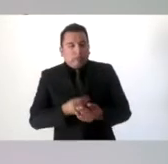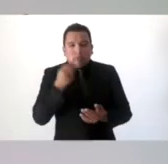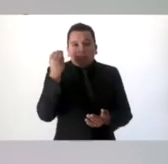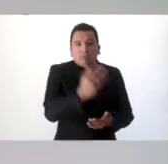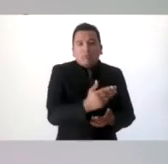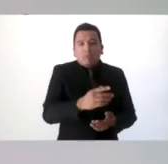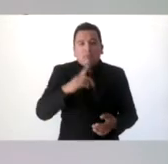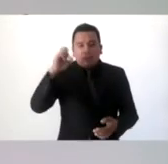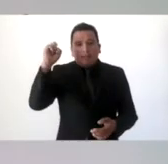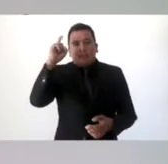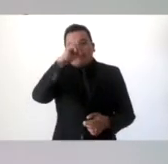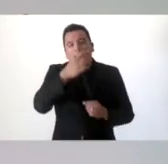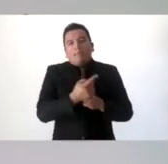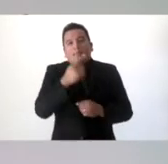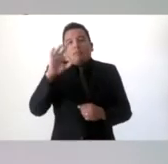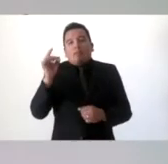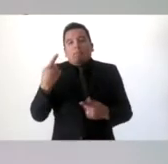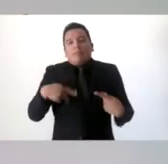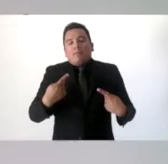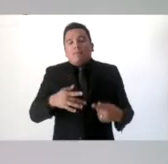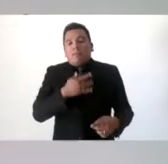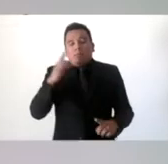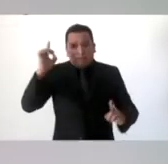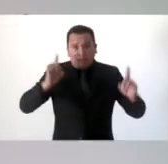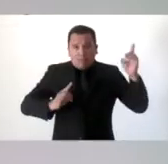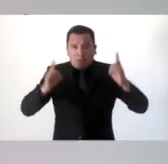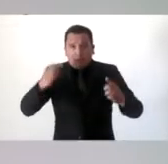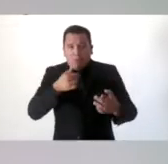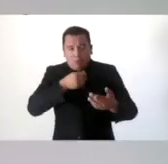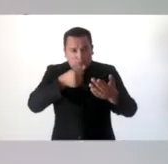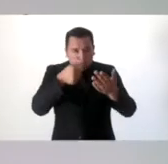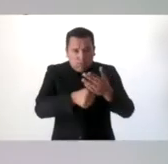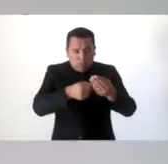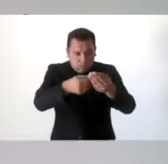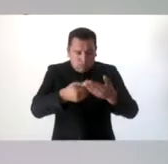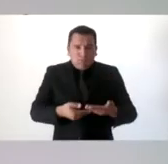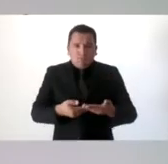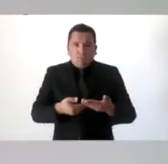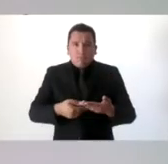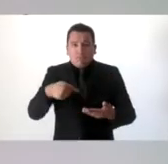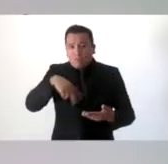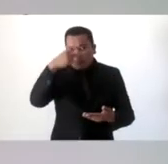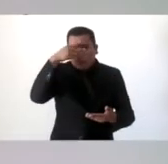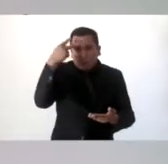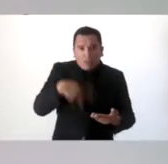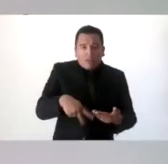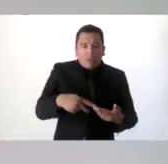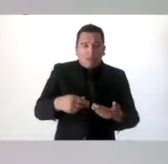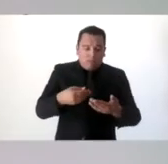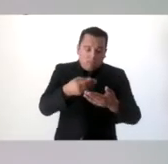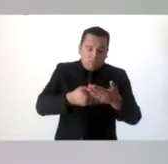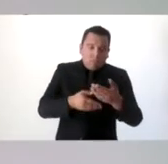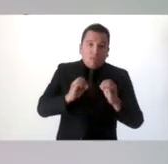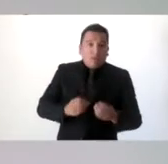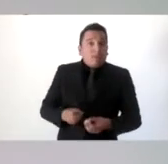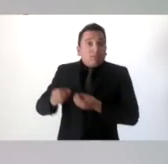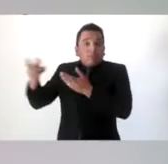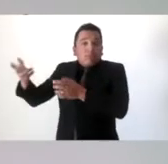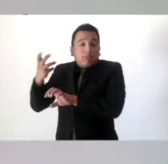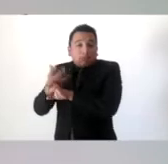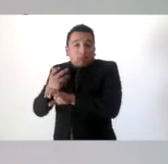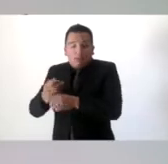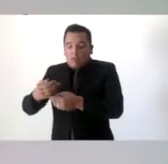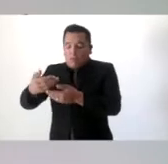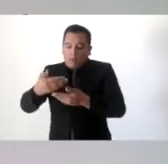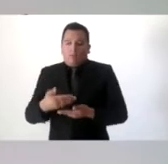esta parte pues puede generar una parte de duda si realmente la boleta electoral que llegó a un